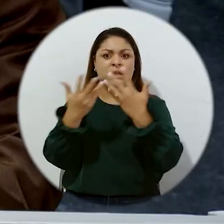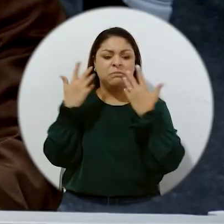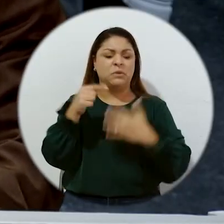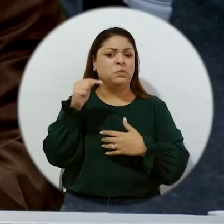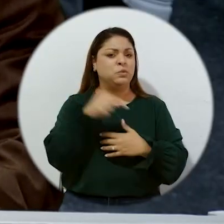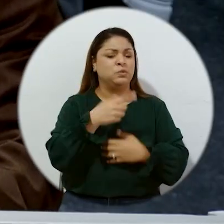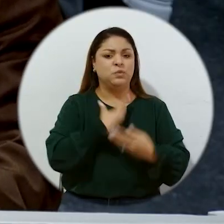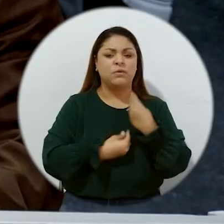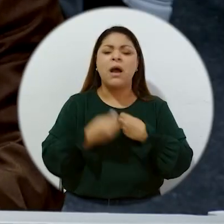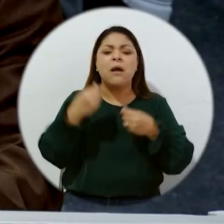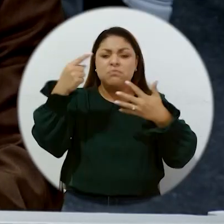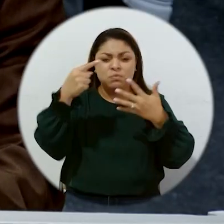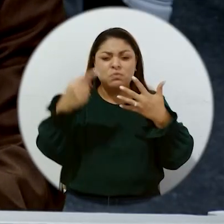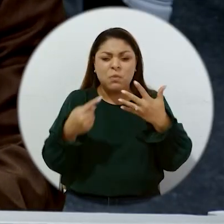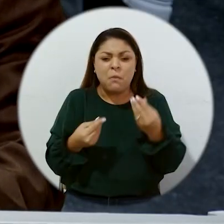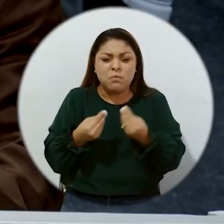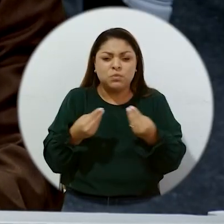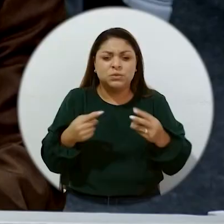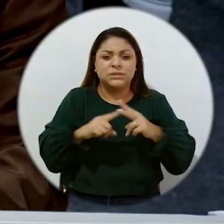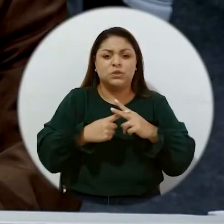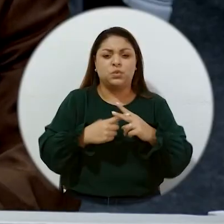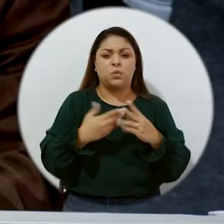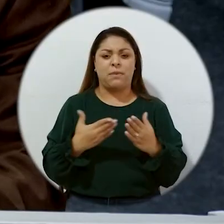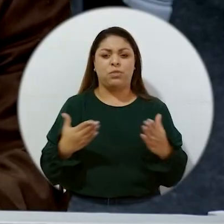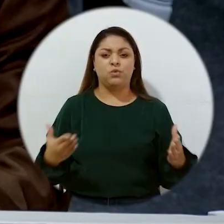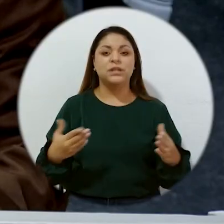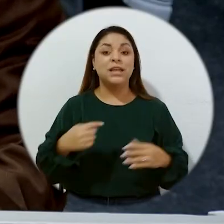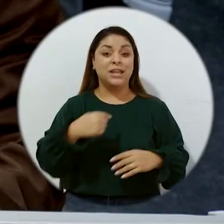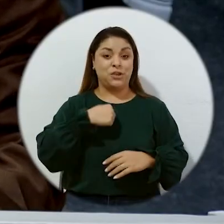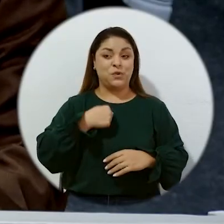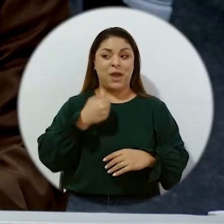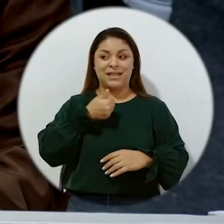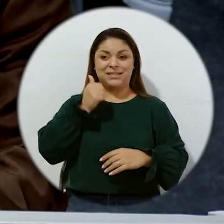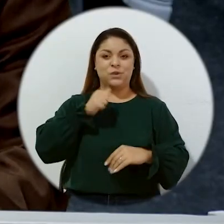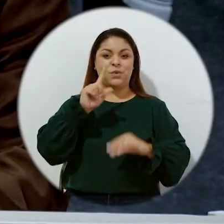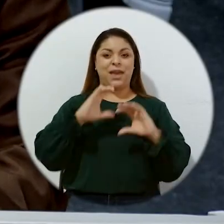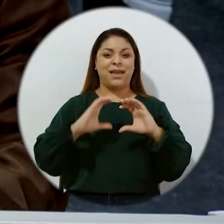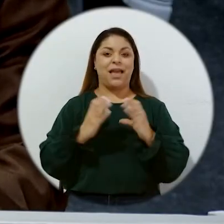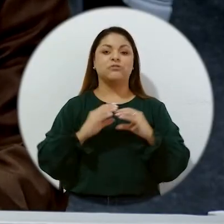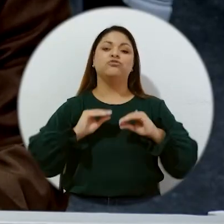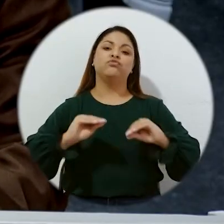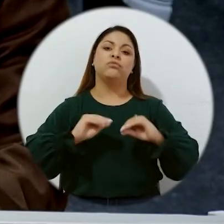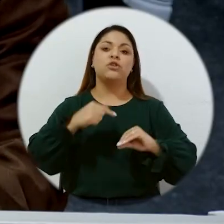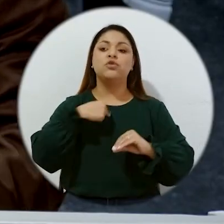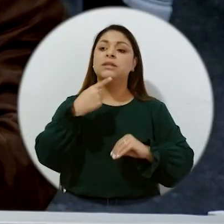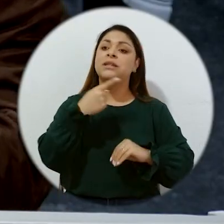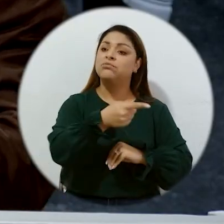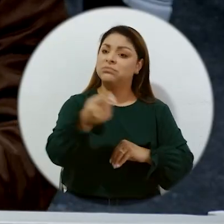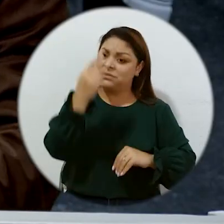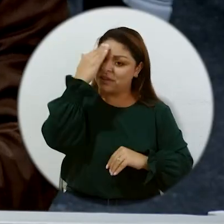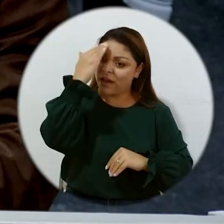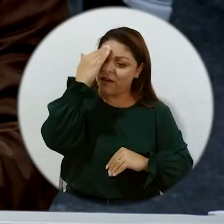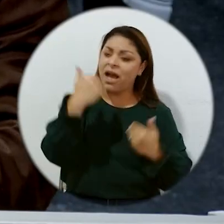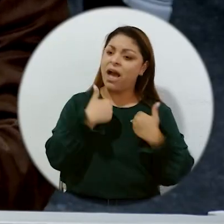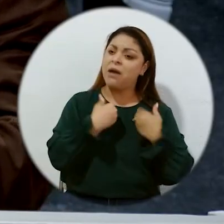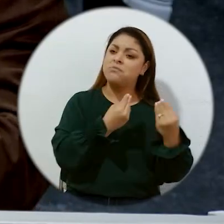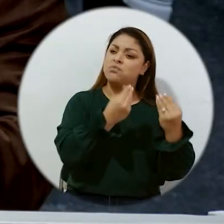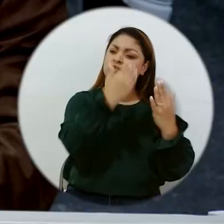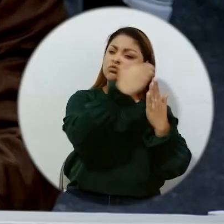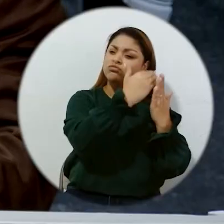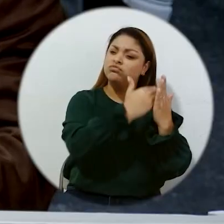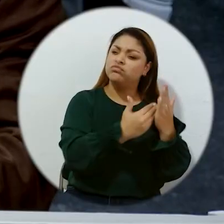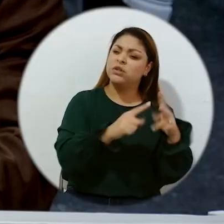tenemos muchos instrumentos y precisamente ayer en una clase le decía a los estudiantes, tenemos cualquier cantidad